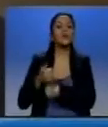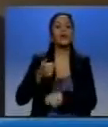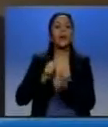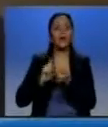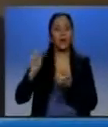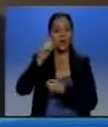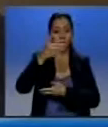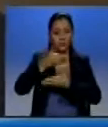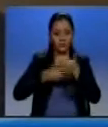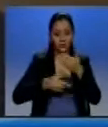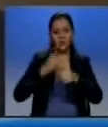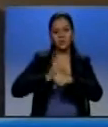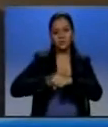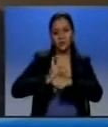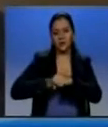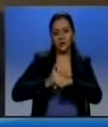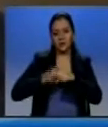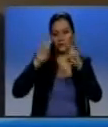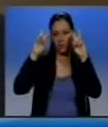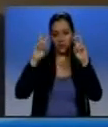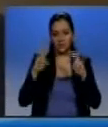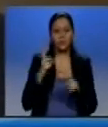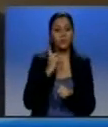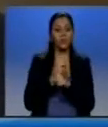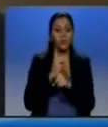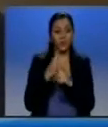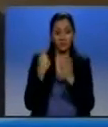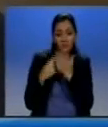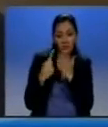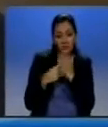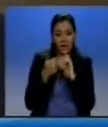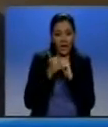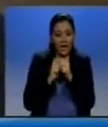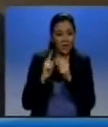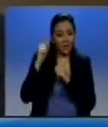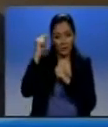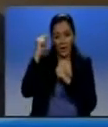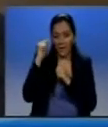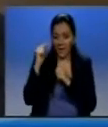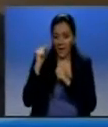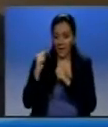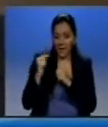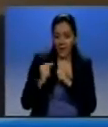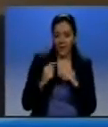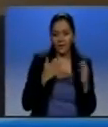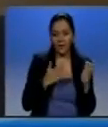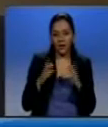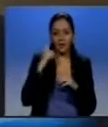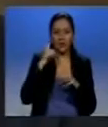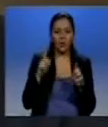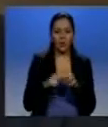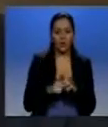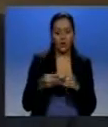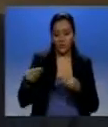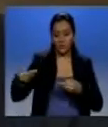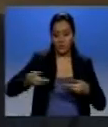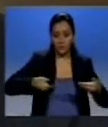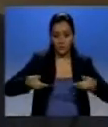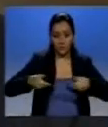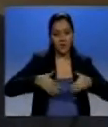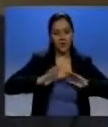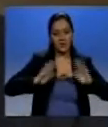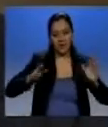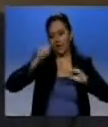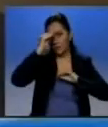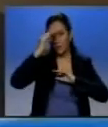tener especificidades. Por ello, hemos analizado todos y cada uno de los tratados bilaterales de inversión que han llegado a nuestro conocimiento y hemos emitido